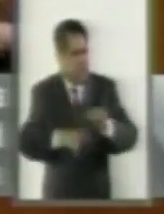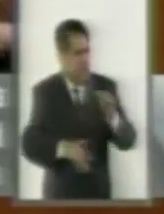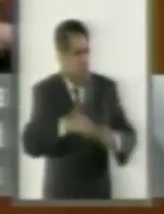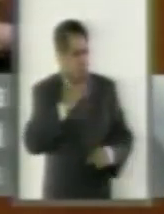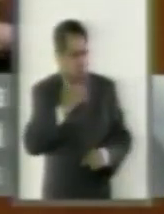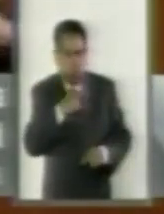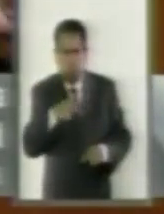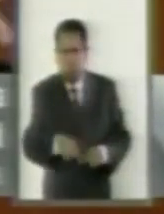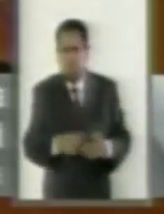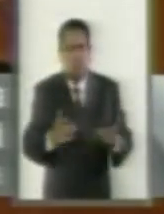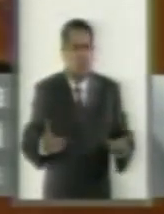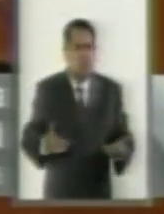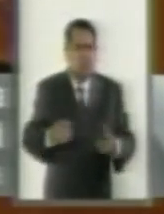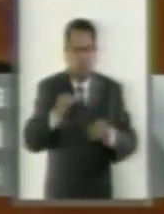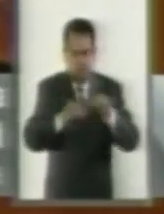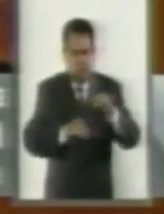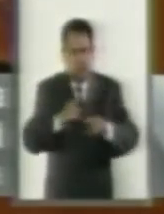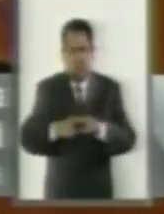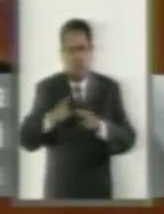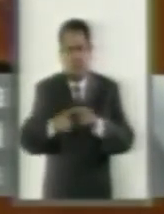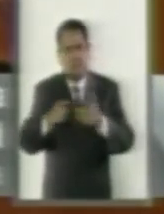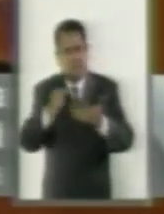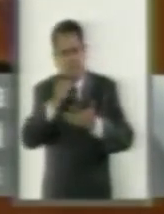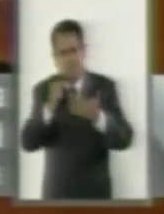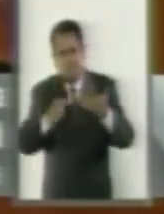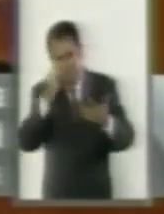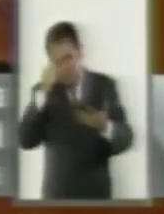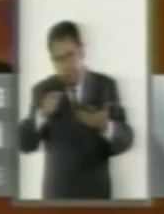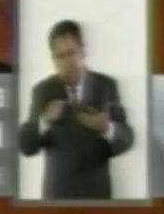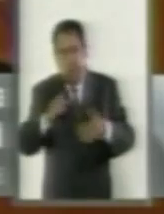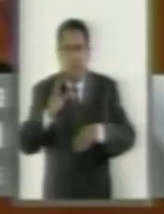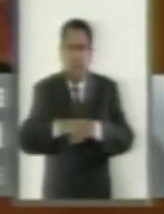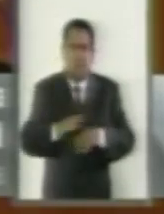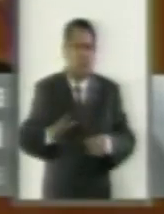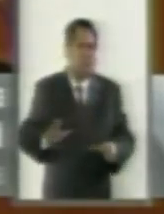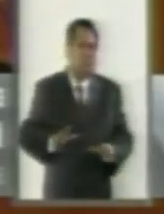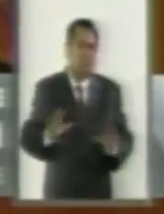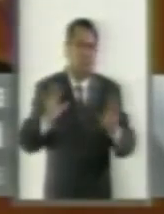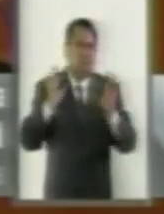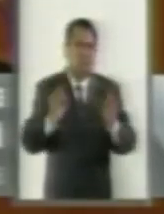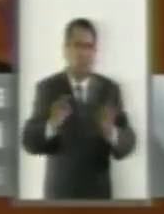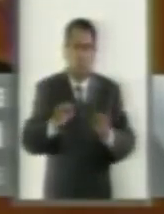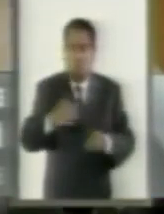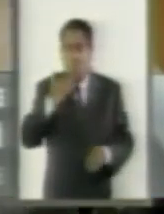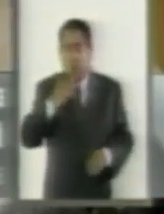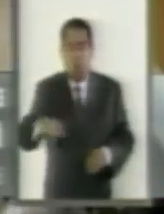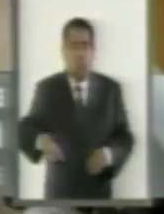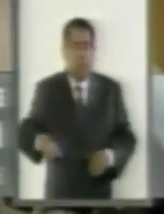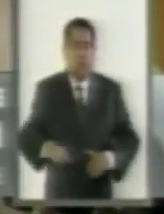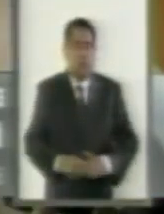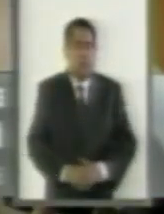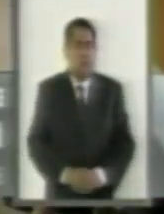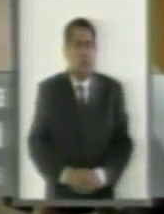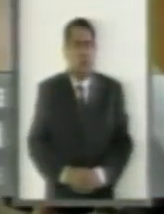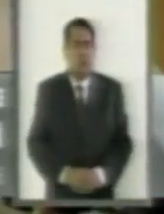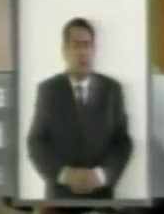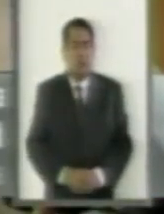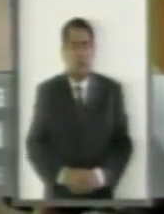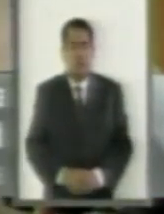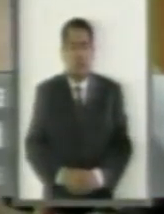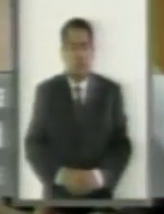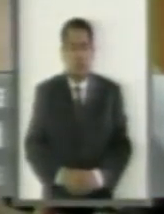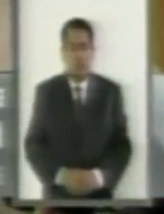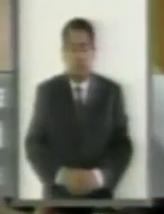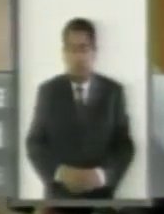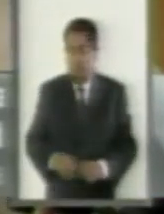corrupción, los cuales plantean una serie de instrumentos para alcanzar los mayores estándares de un buen gobierno. La Secretaría de